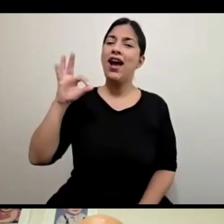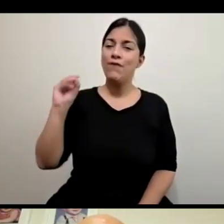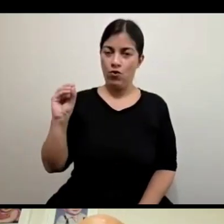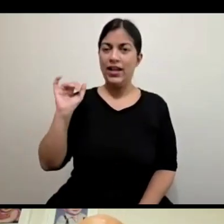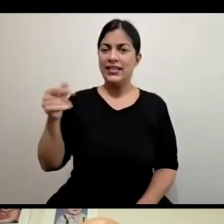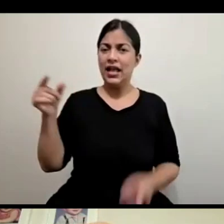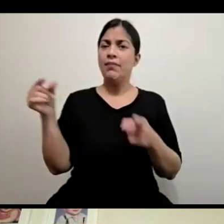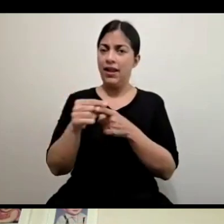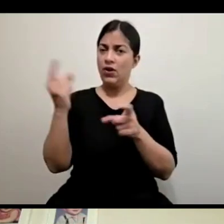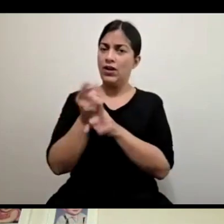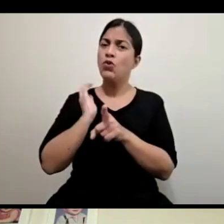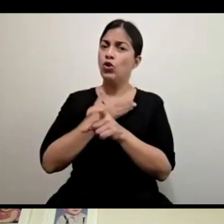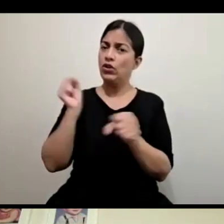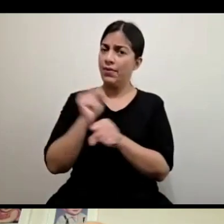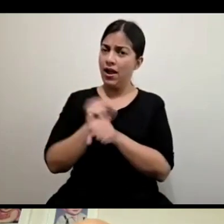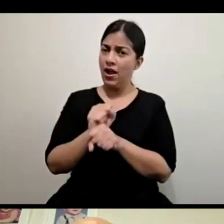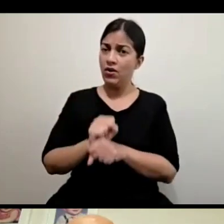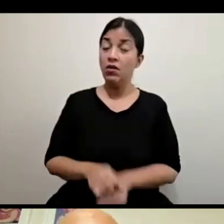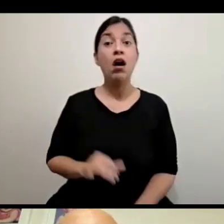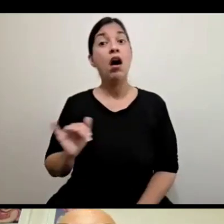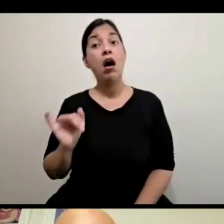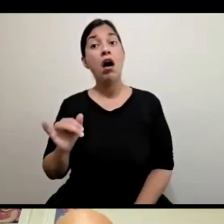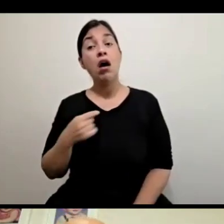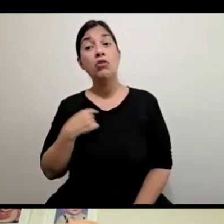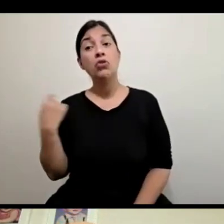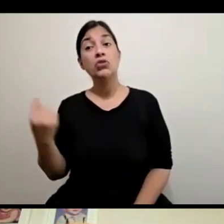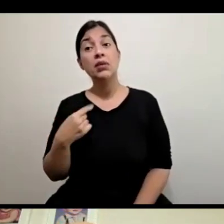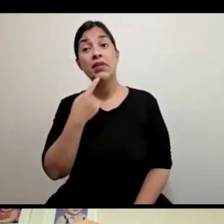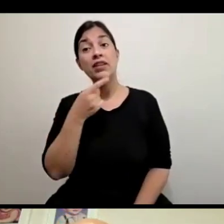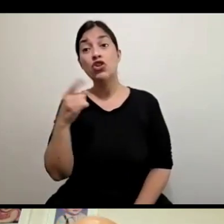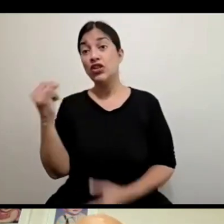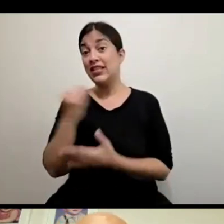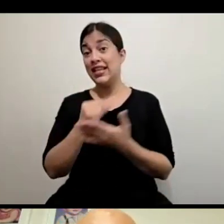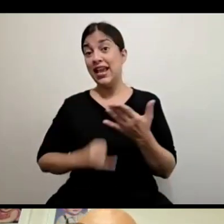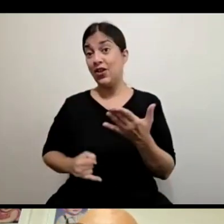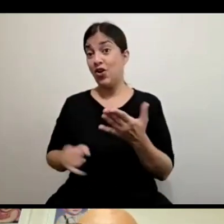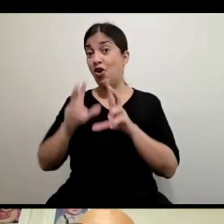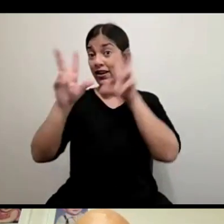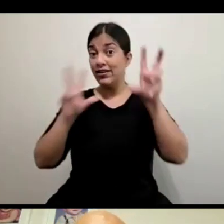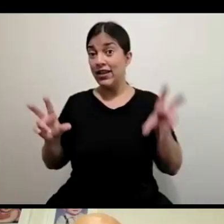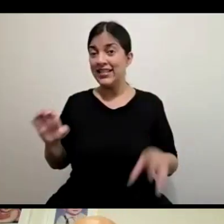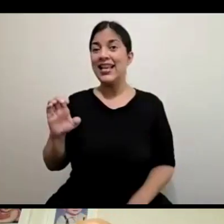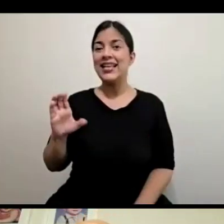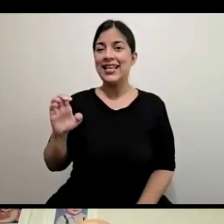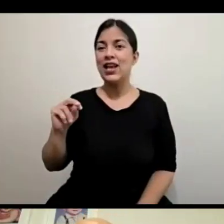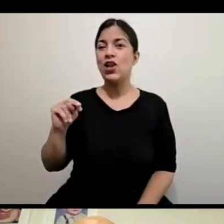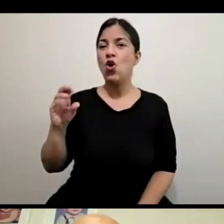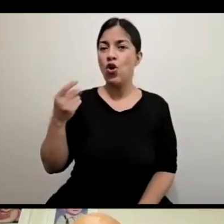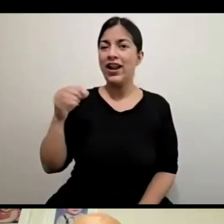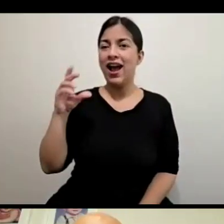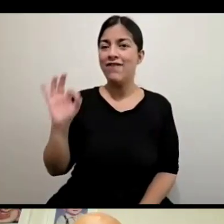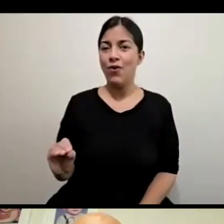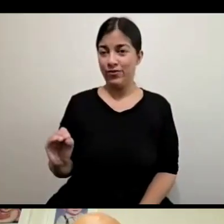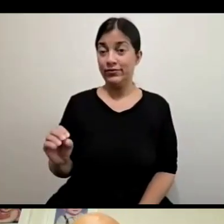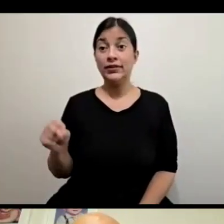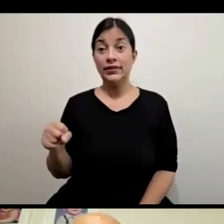hacemos. ¿Ah, sí? Pues mira, yo siempre he dicho diseñador de escenografía, o sea, escenógrafo. Porque acá los